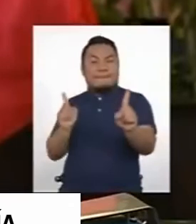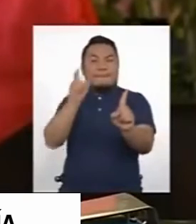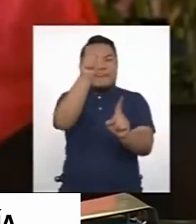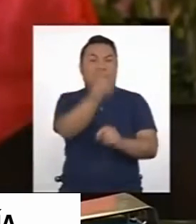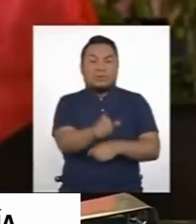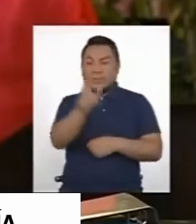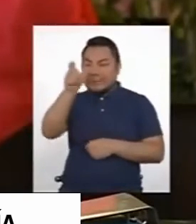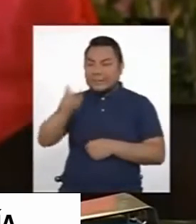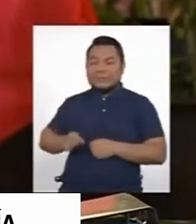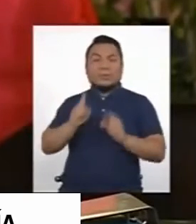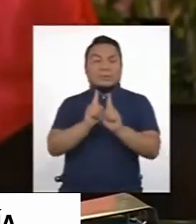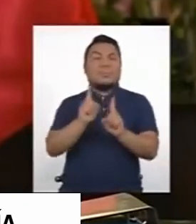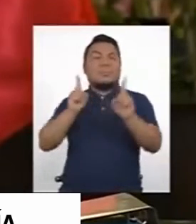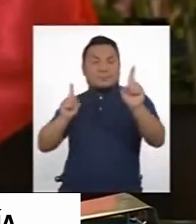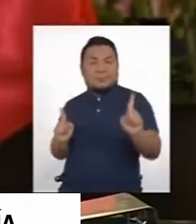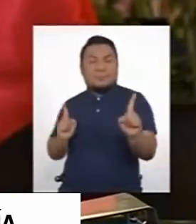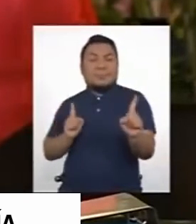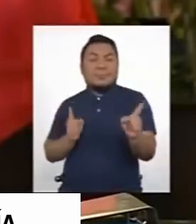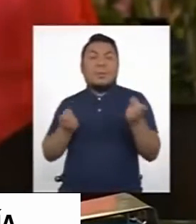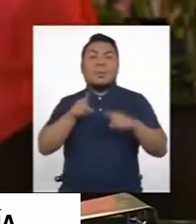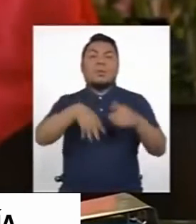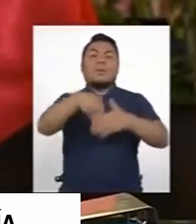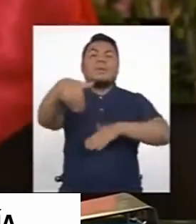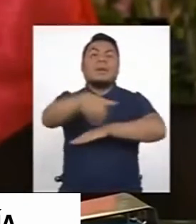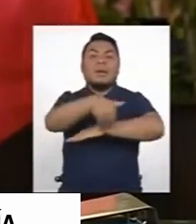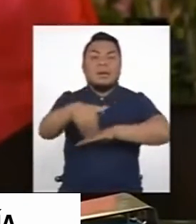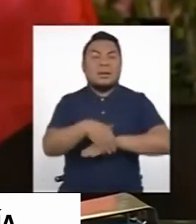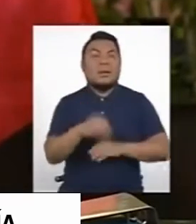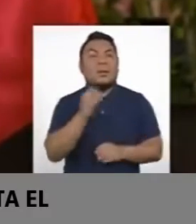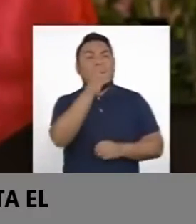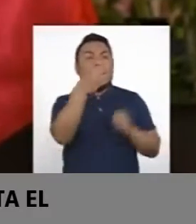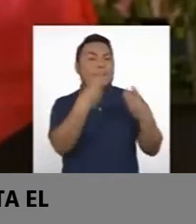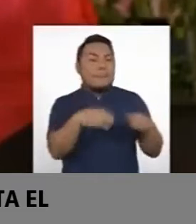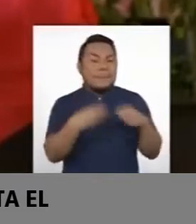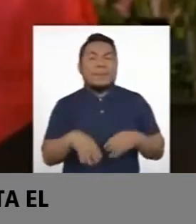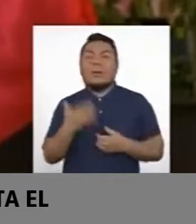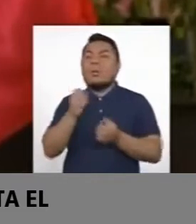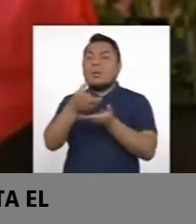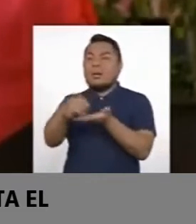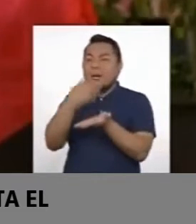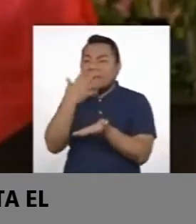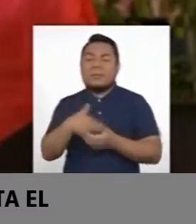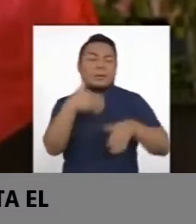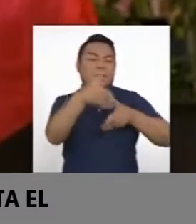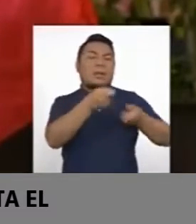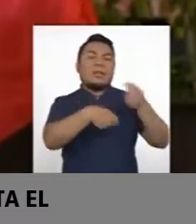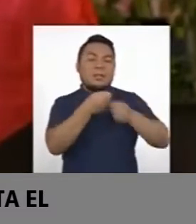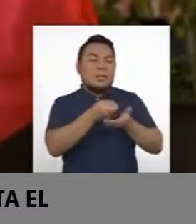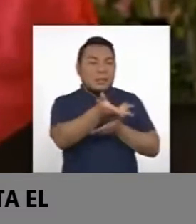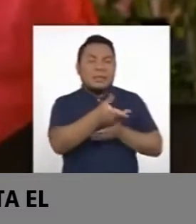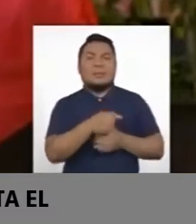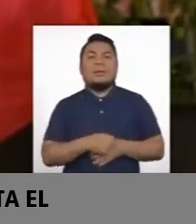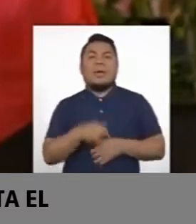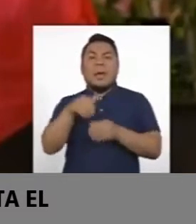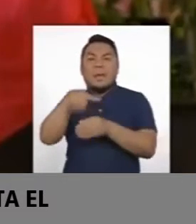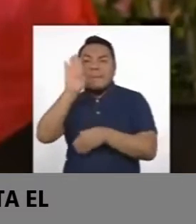persona cuando estamos en la calle, en el mercado, en la farmacia, en la tienda,